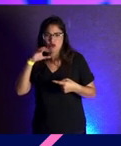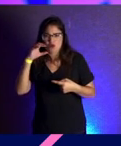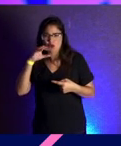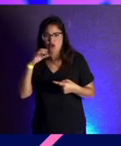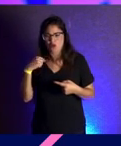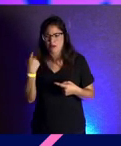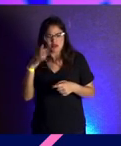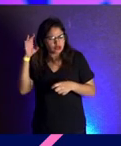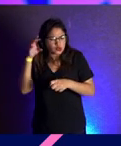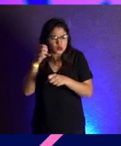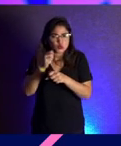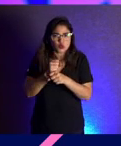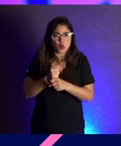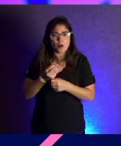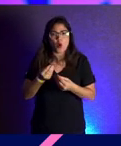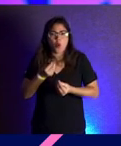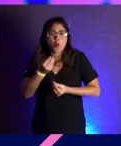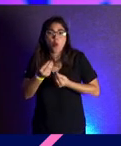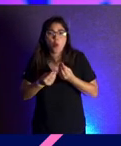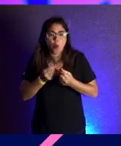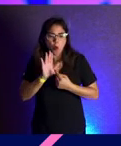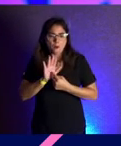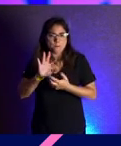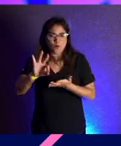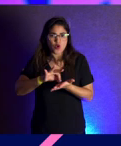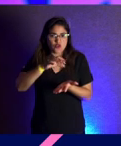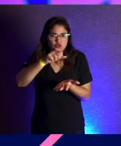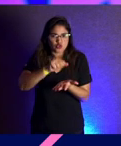víctima que sufrió